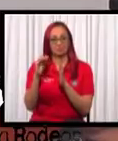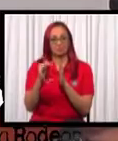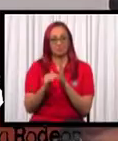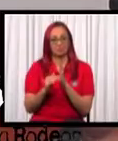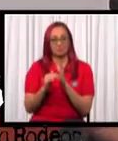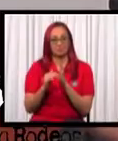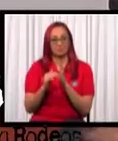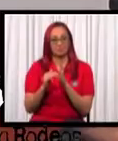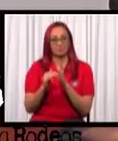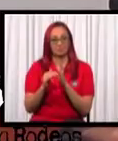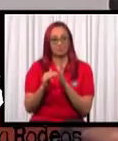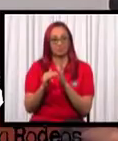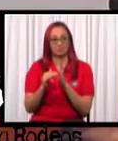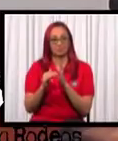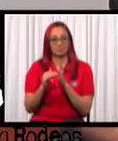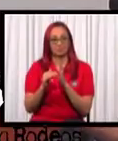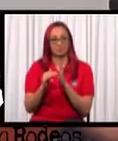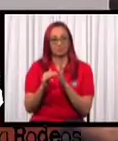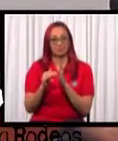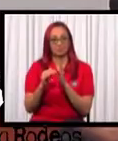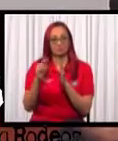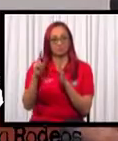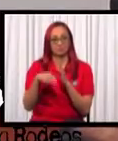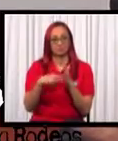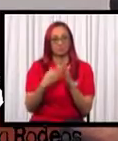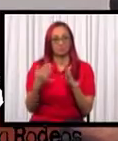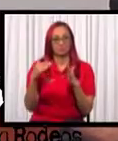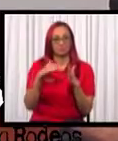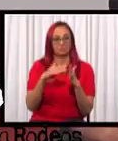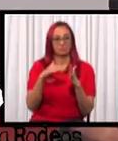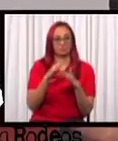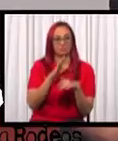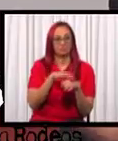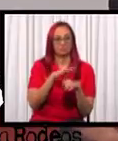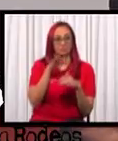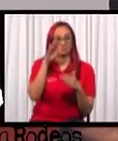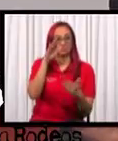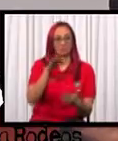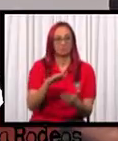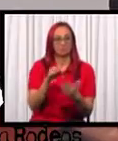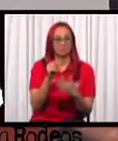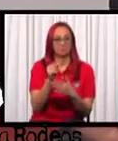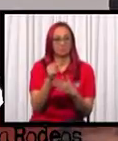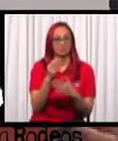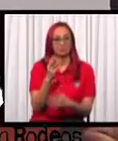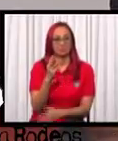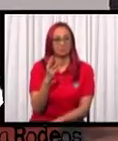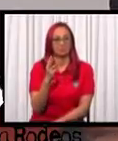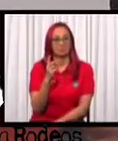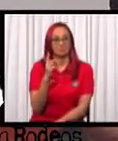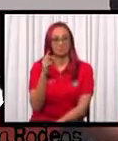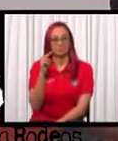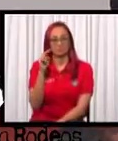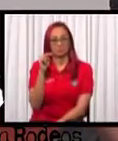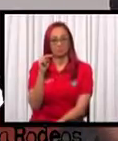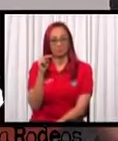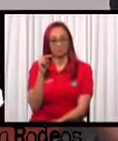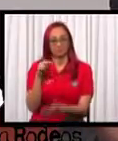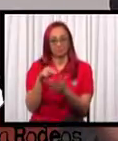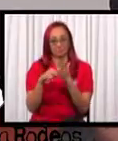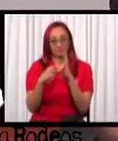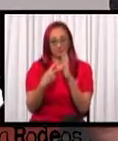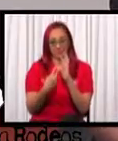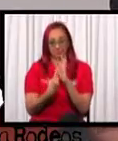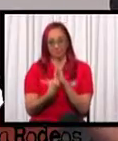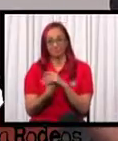pronostica un decreto nuevo que va a permitir bajar el precio a 621 colones. Es decir, el precio